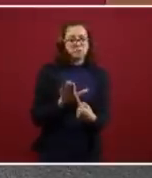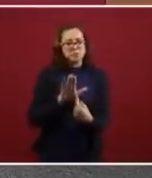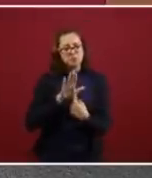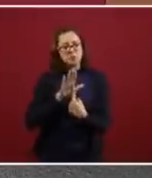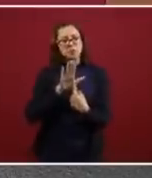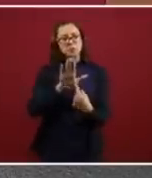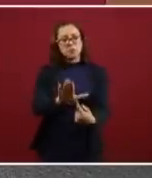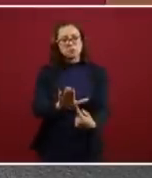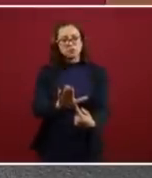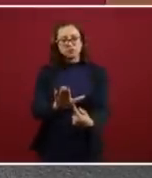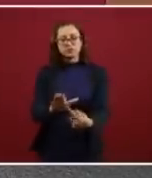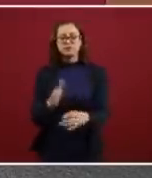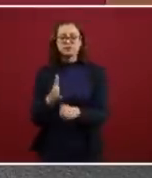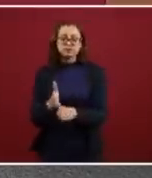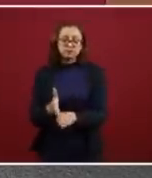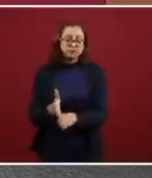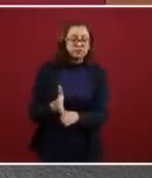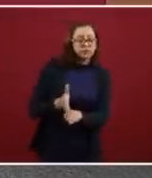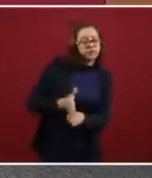Así era antes,